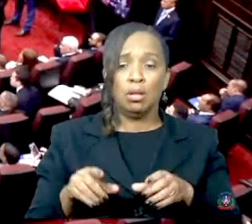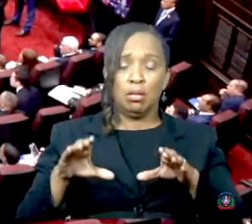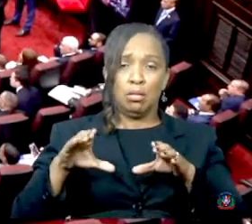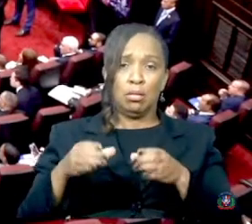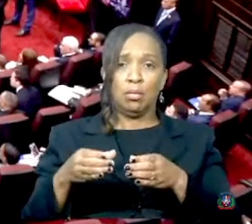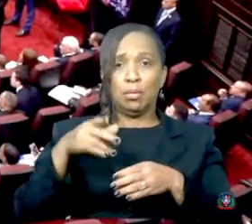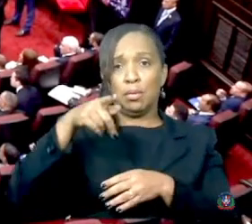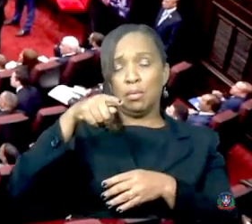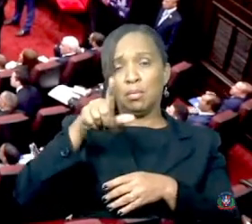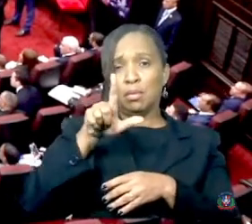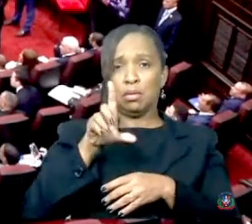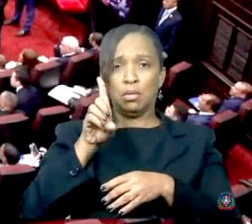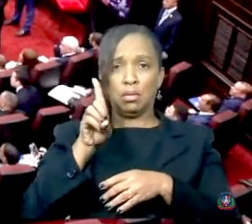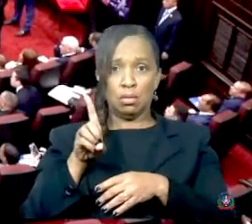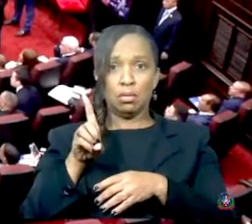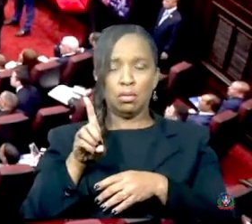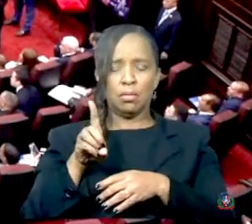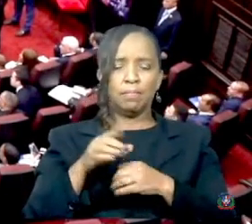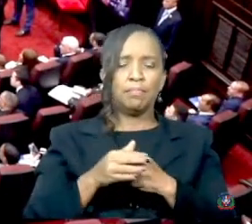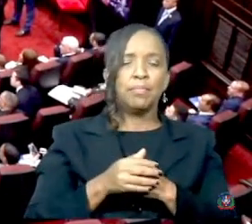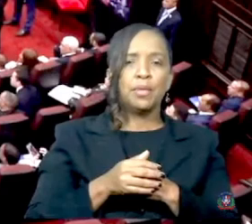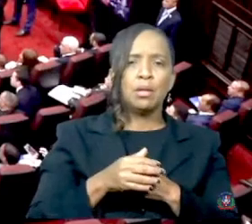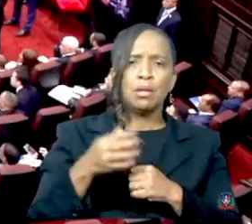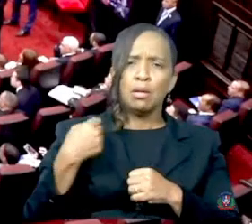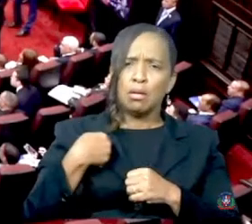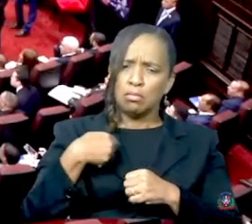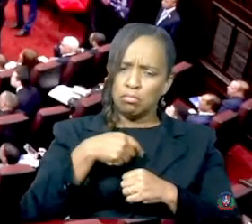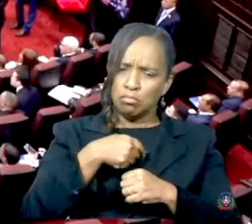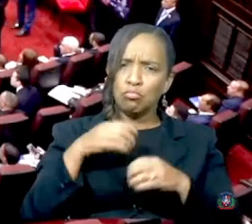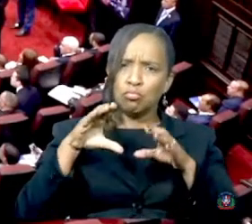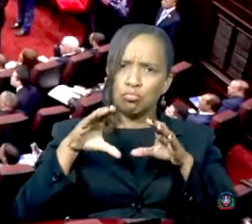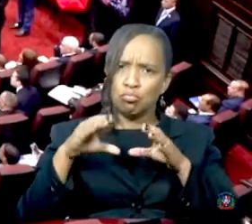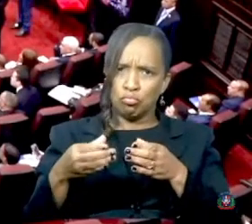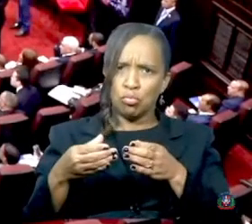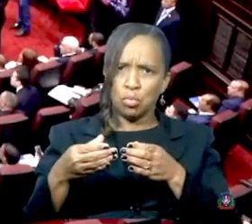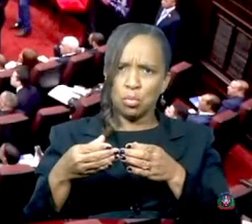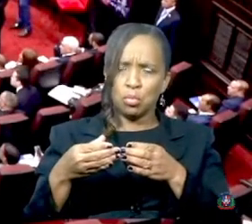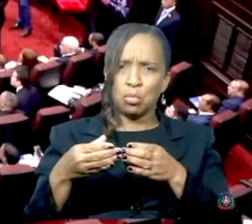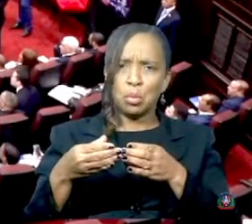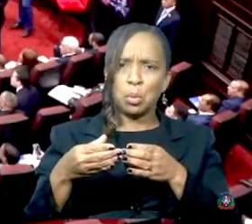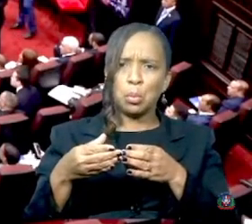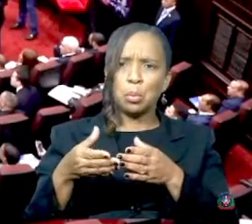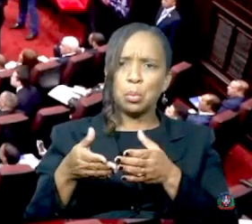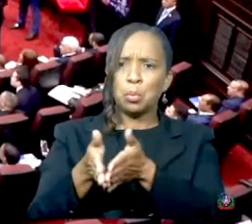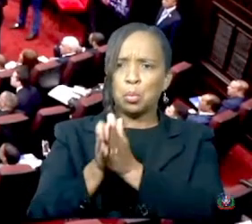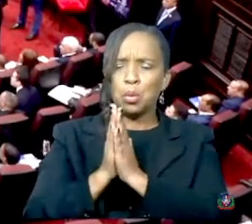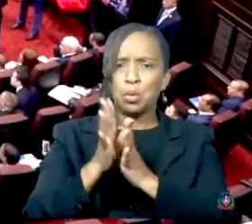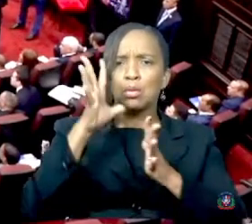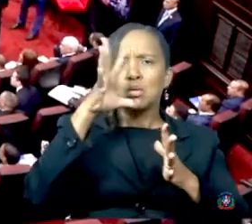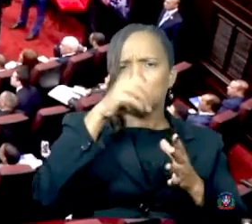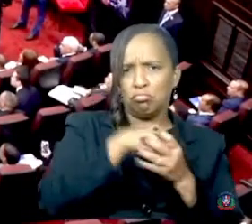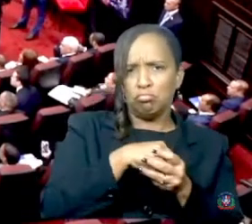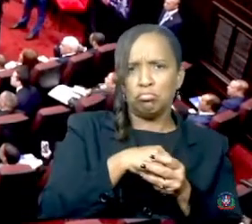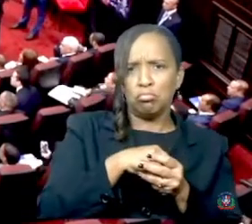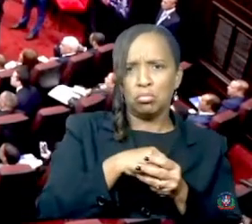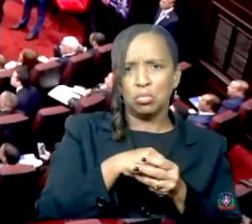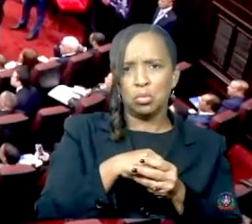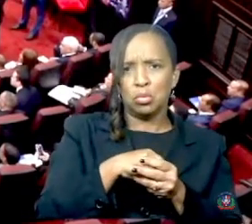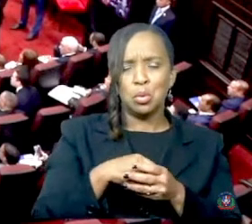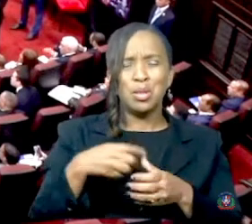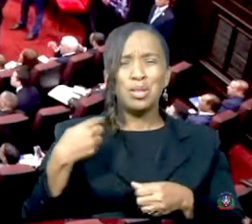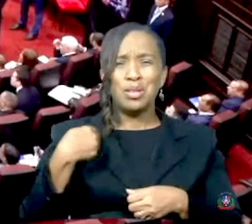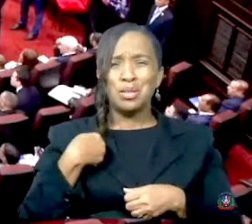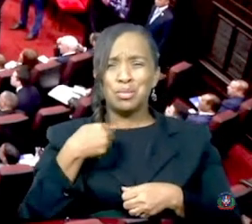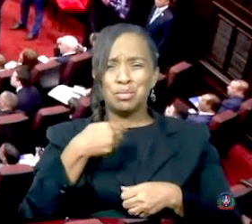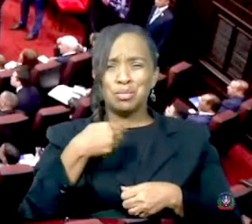ser parte de esta comisión. Sobre la base de que nosotros entendemos que esto es irrelevante e innecesario, no entendemos necesario